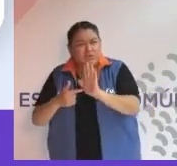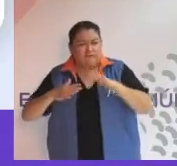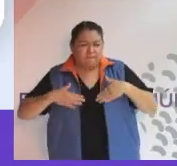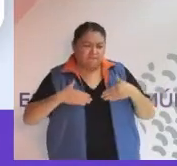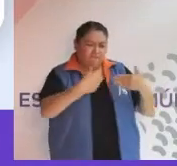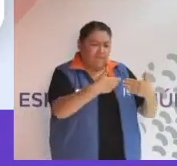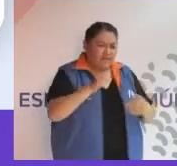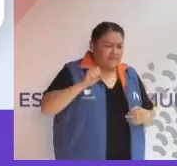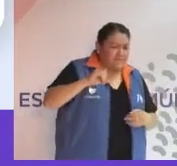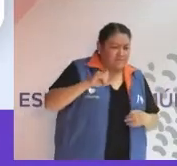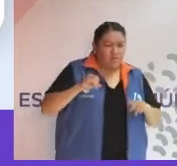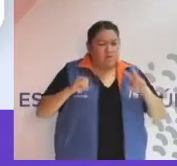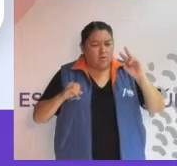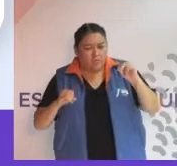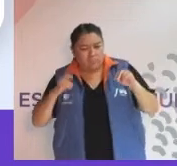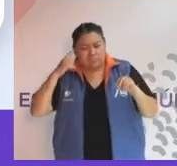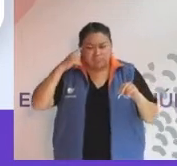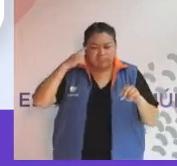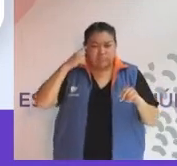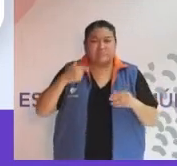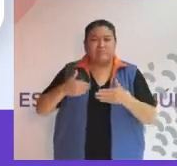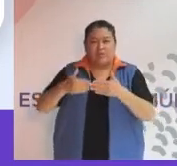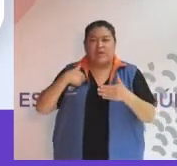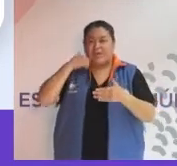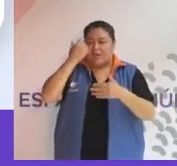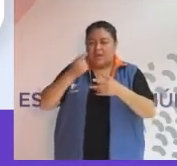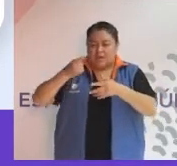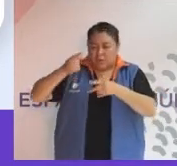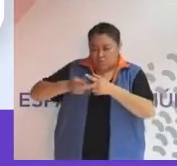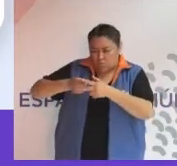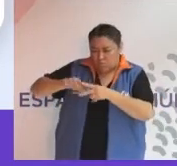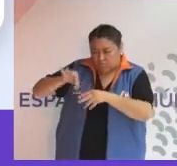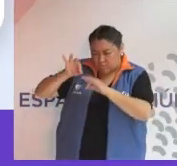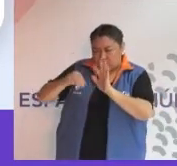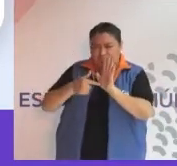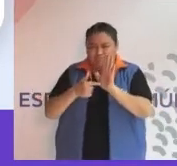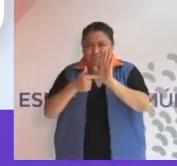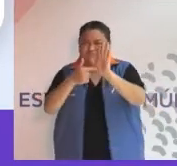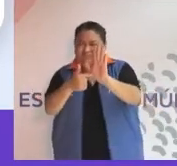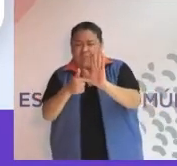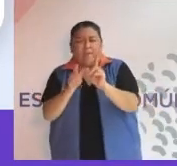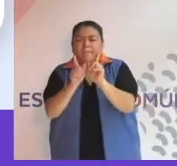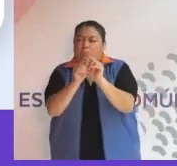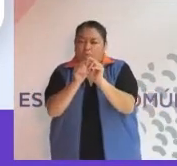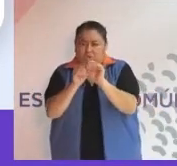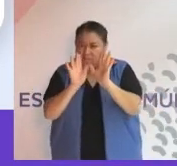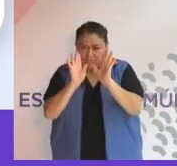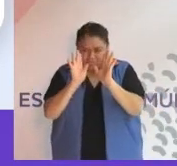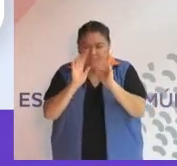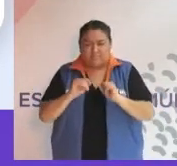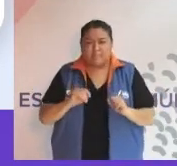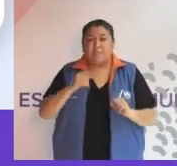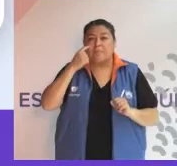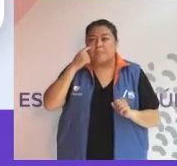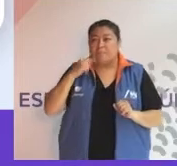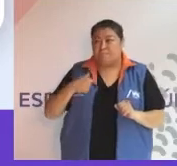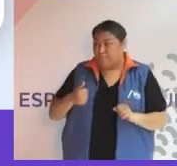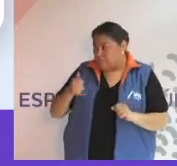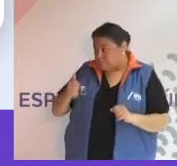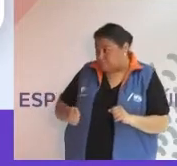confianza o que no hay confianza? Les quise presentar unos muy poquitos datos, no hay tiempo para mucho, pero si apachurro aquí.